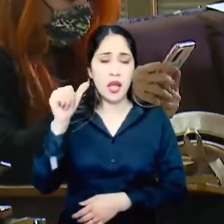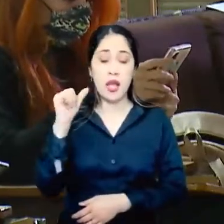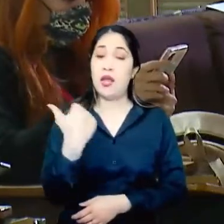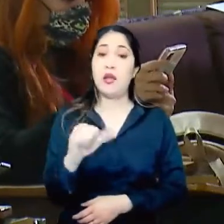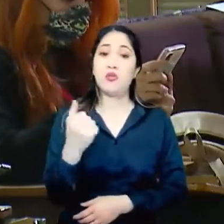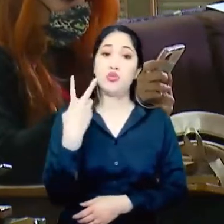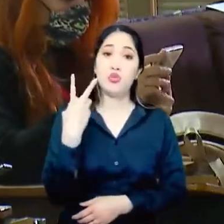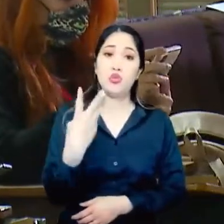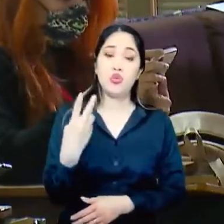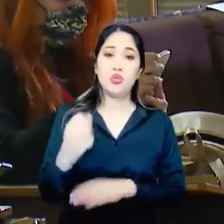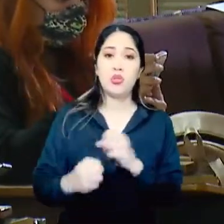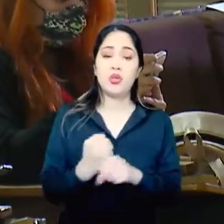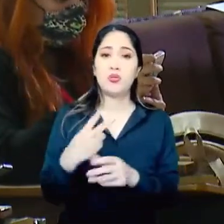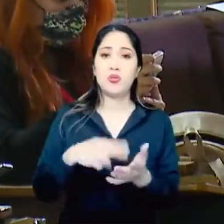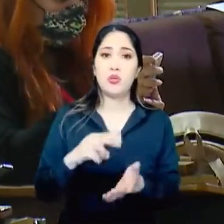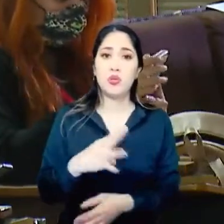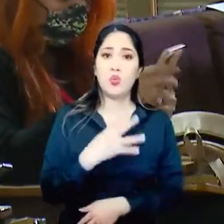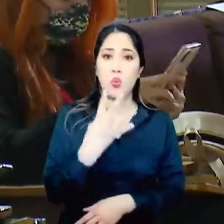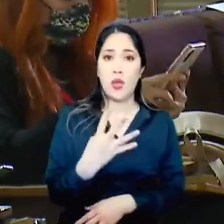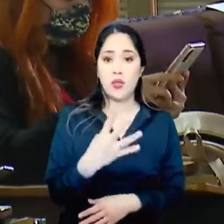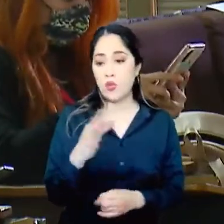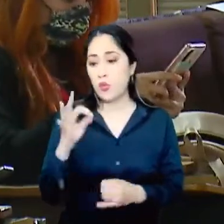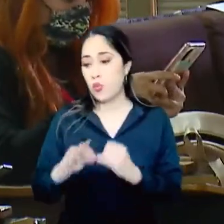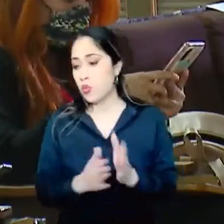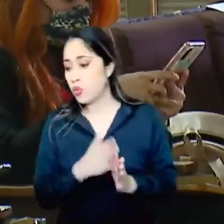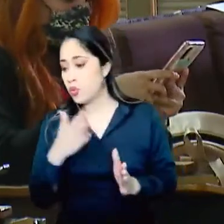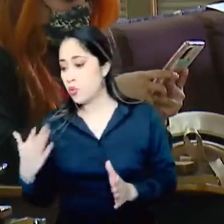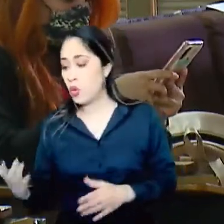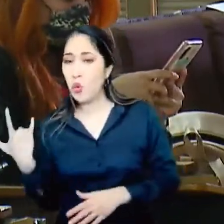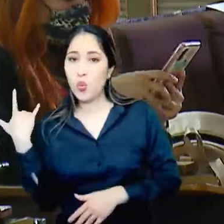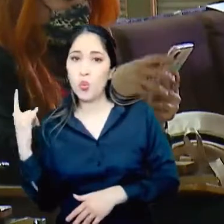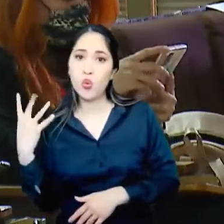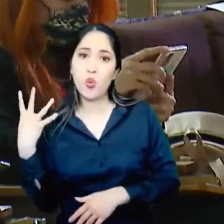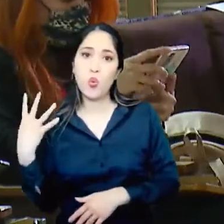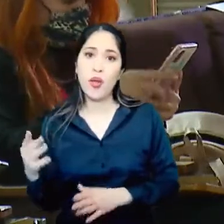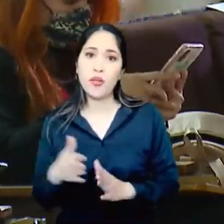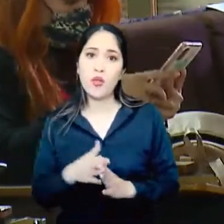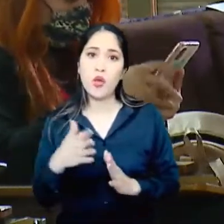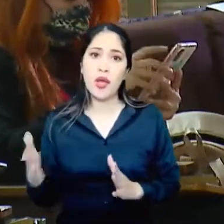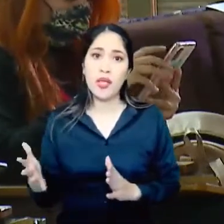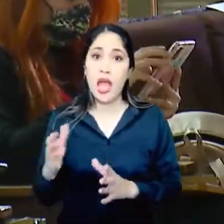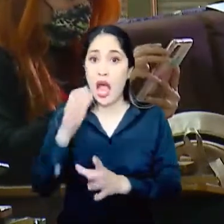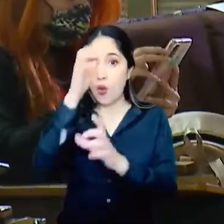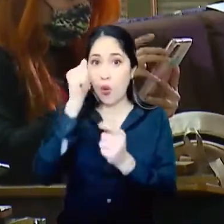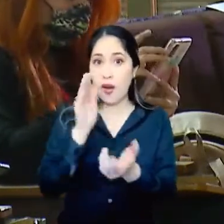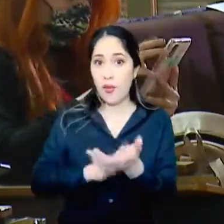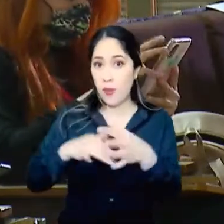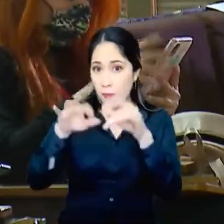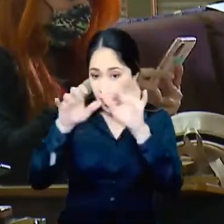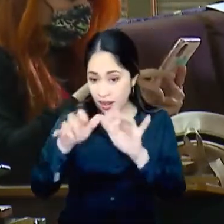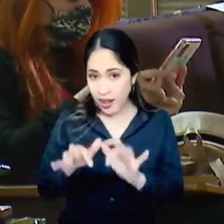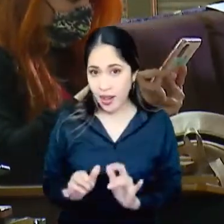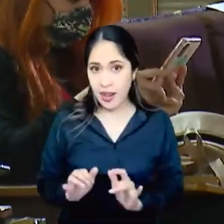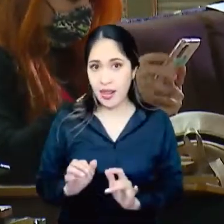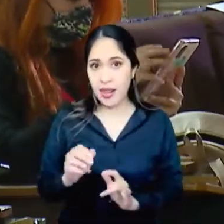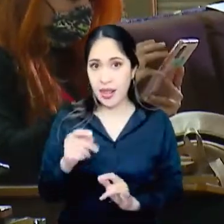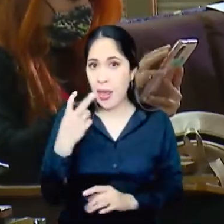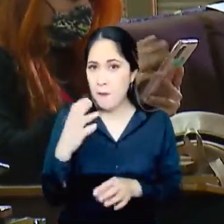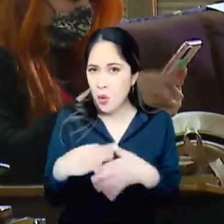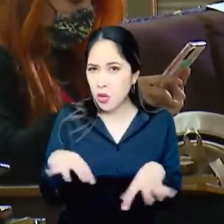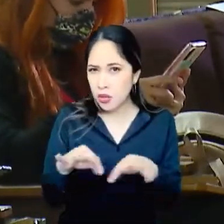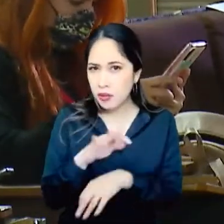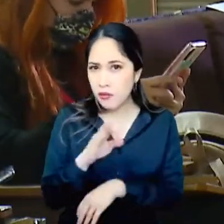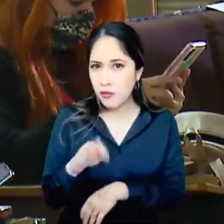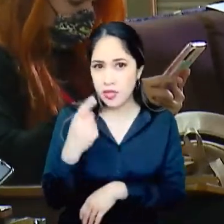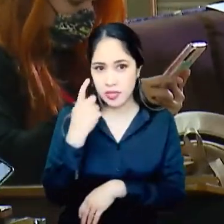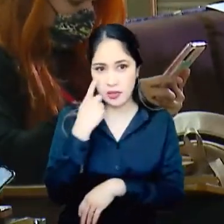de 2018. Es importante esta fecha y ahorita le voy a comentar por qué. No vamos a entrar mucho en lo que es el convenio, nada